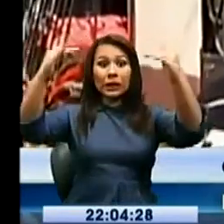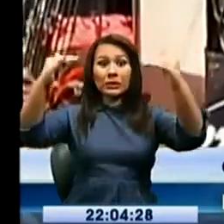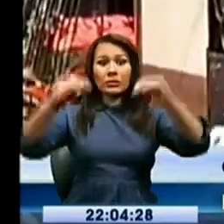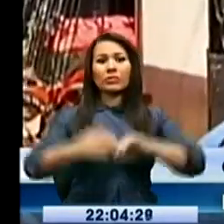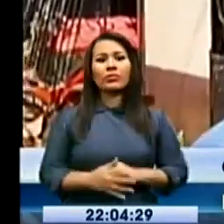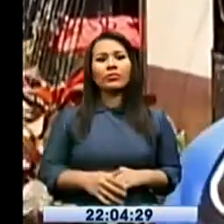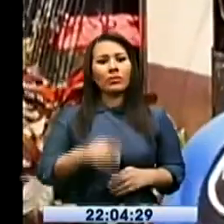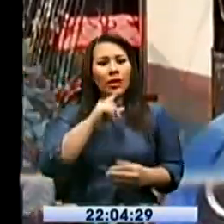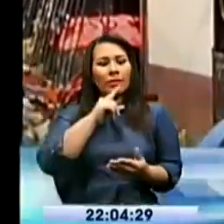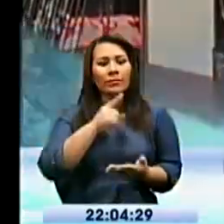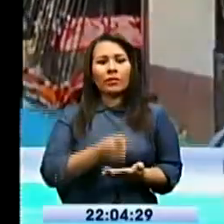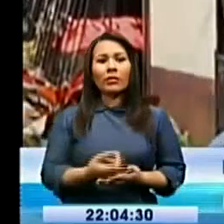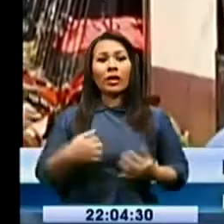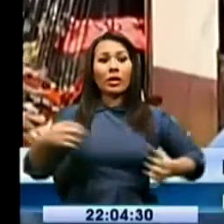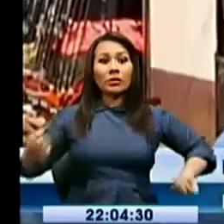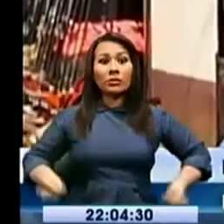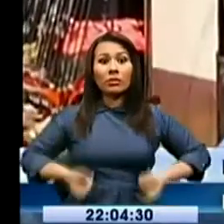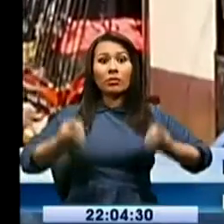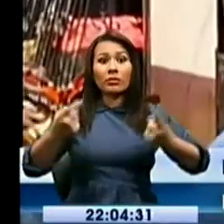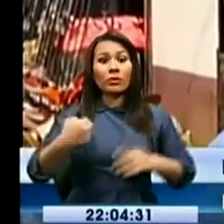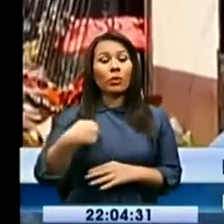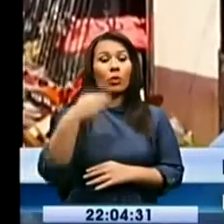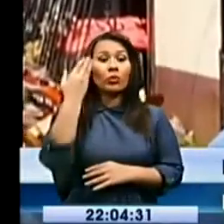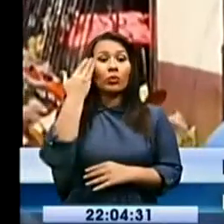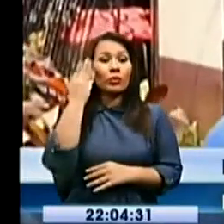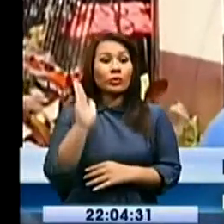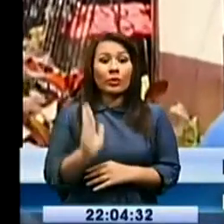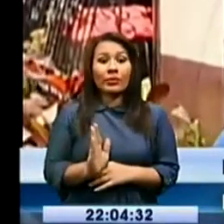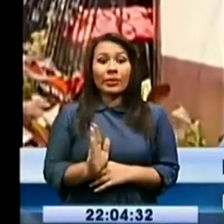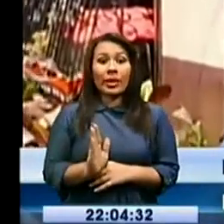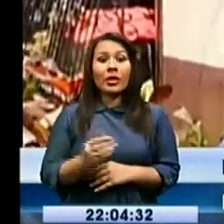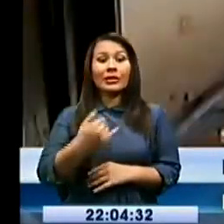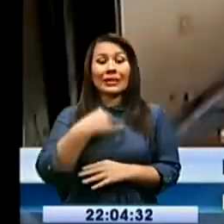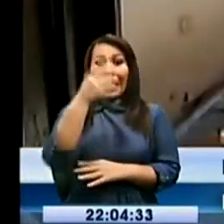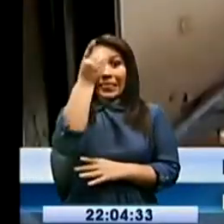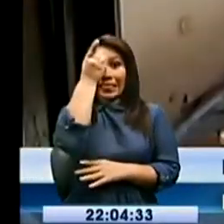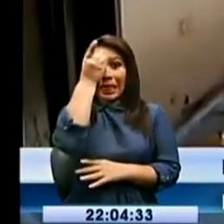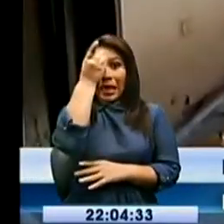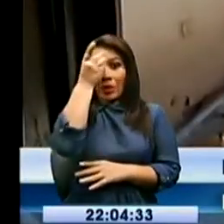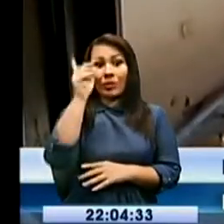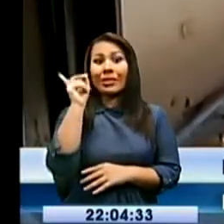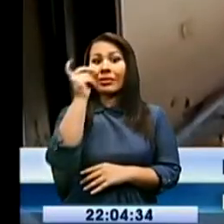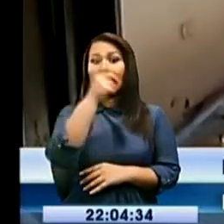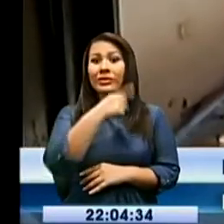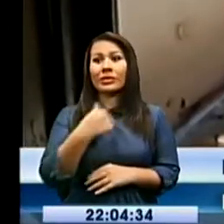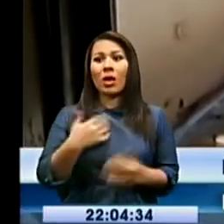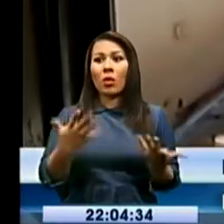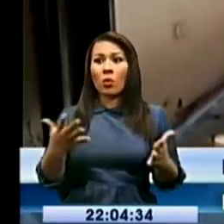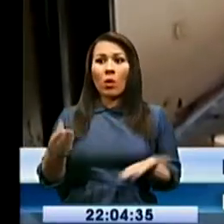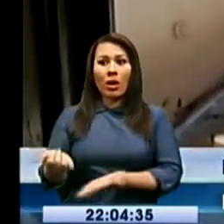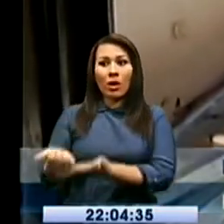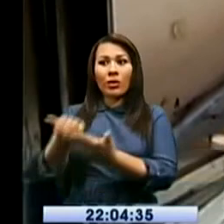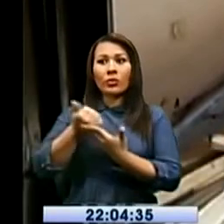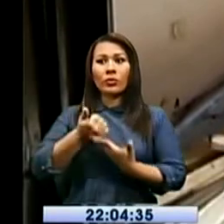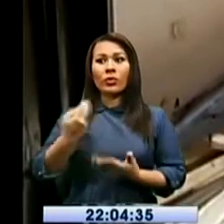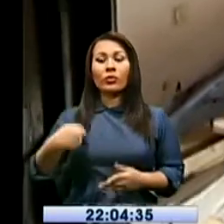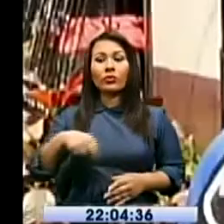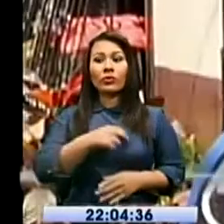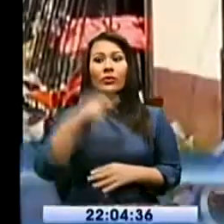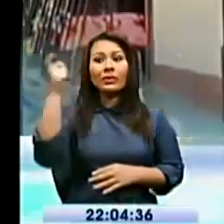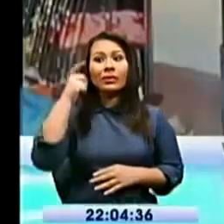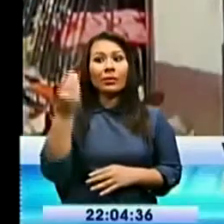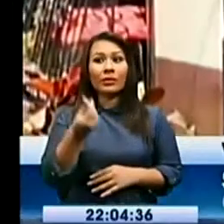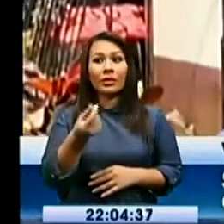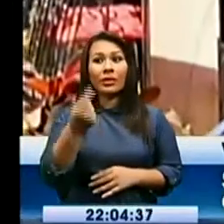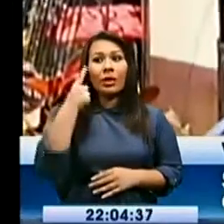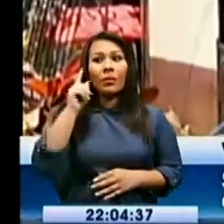que no está previsto para nada. Usted sabe que ahorita estamos quedando endeudados, porque usted sabe que como no hay ayuda, tenemos que ver de dónde sacamos recursos,